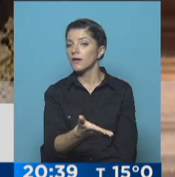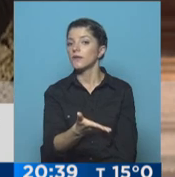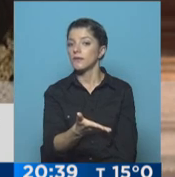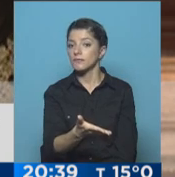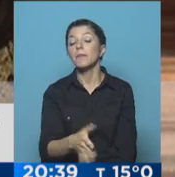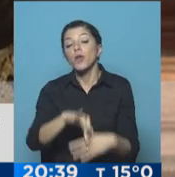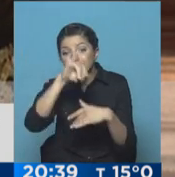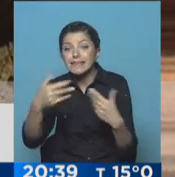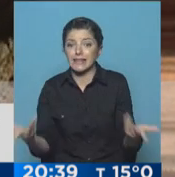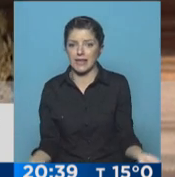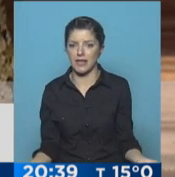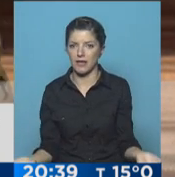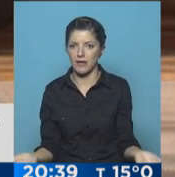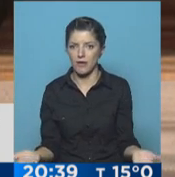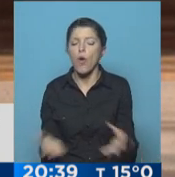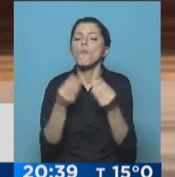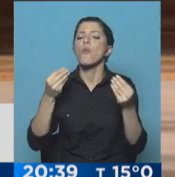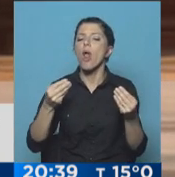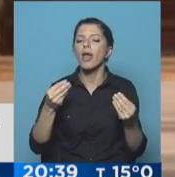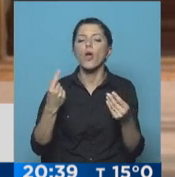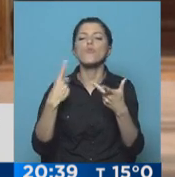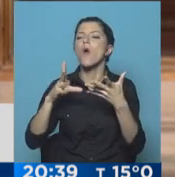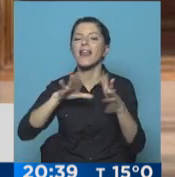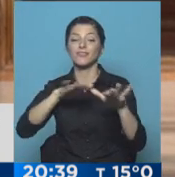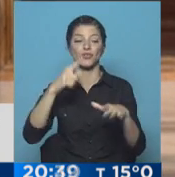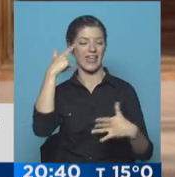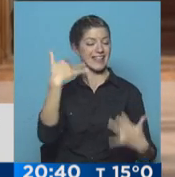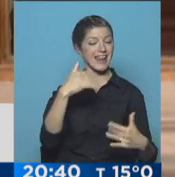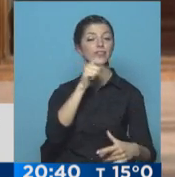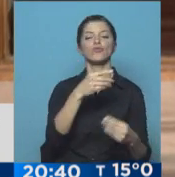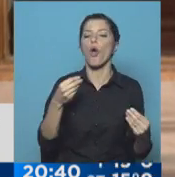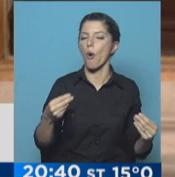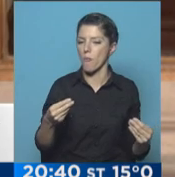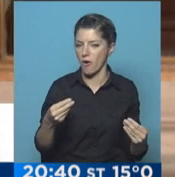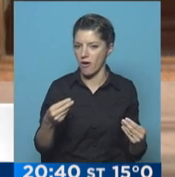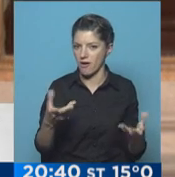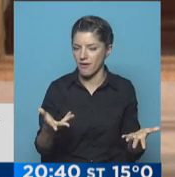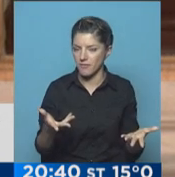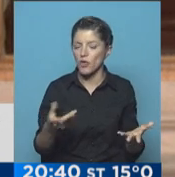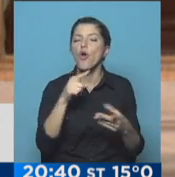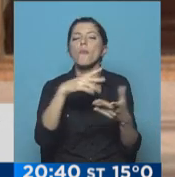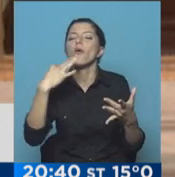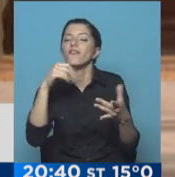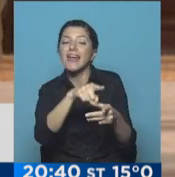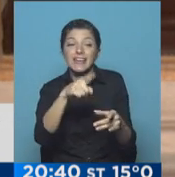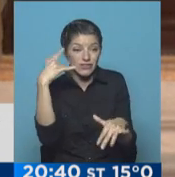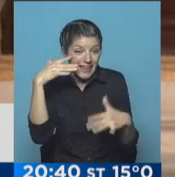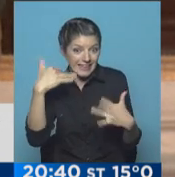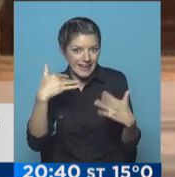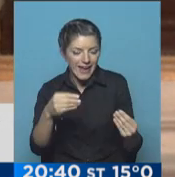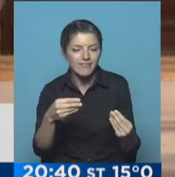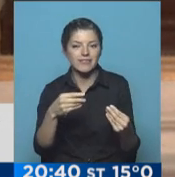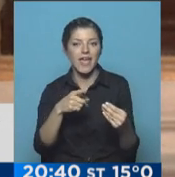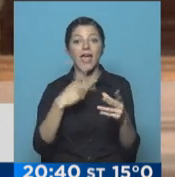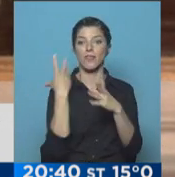Pero claro, ¿cuál hubiera sido la actitud inteligente? ¿Cuál hubiera sido la actitud inteligente de